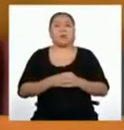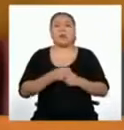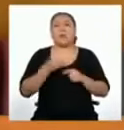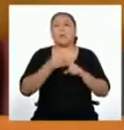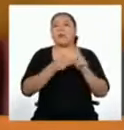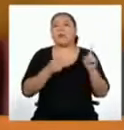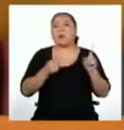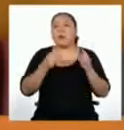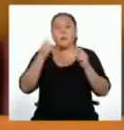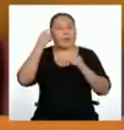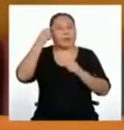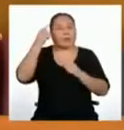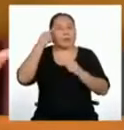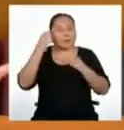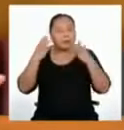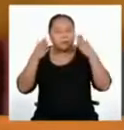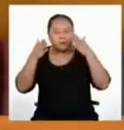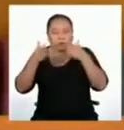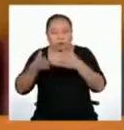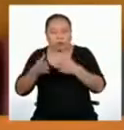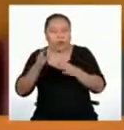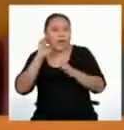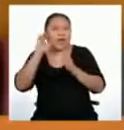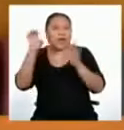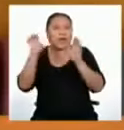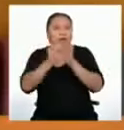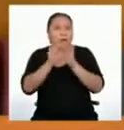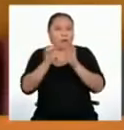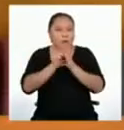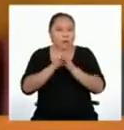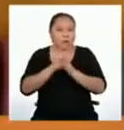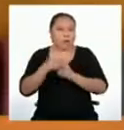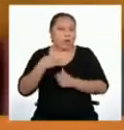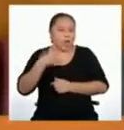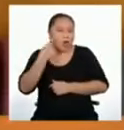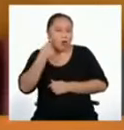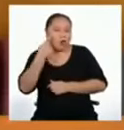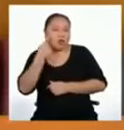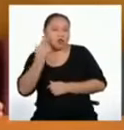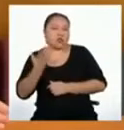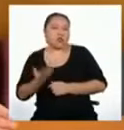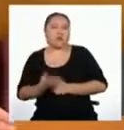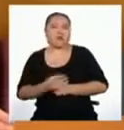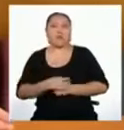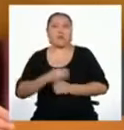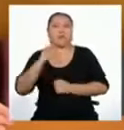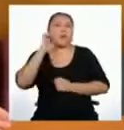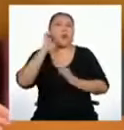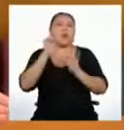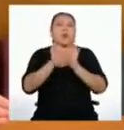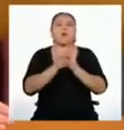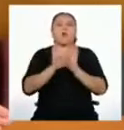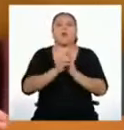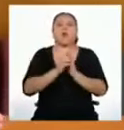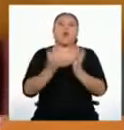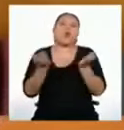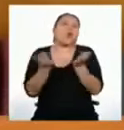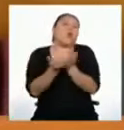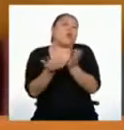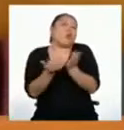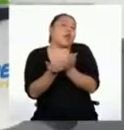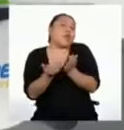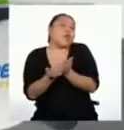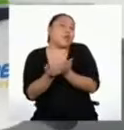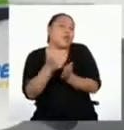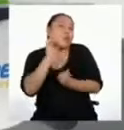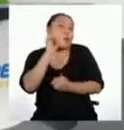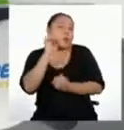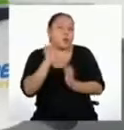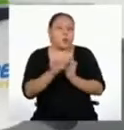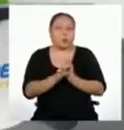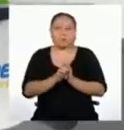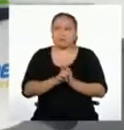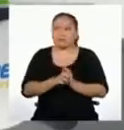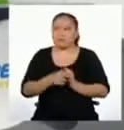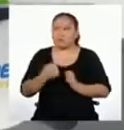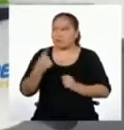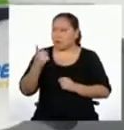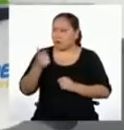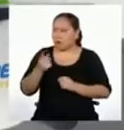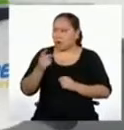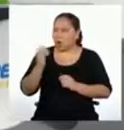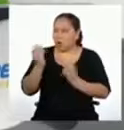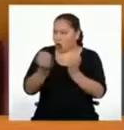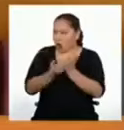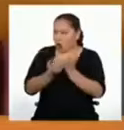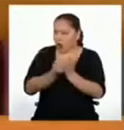en ejemplos más cercanos a nuestro contexto. ¿Qué te parece un colegio, por ejemplo? Un colegio también